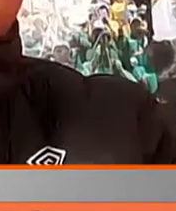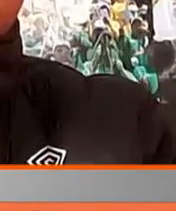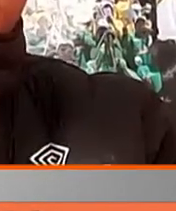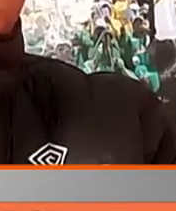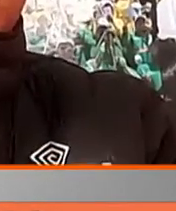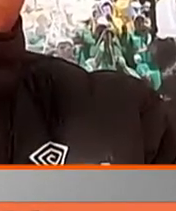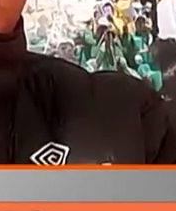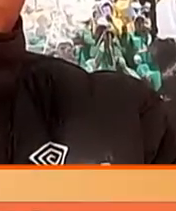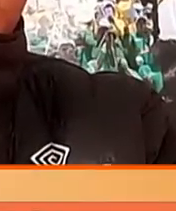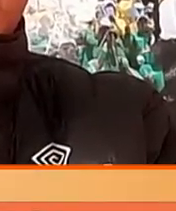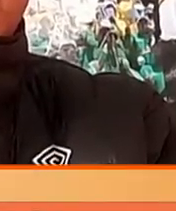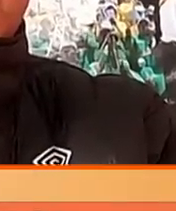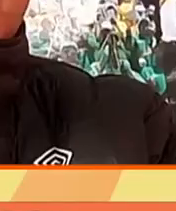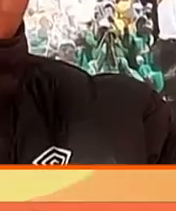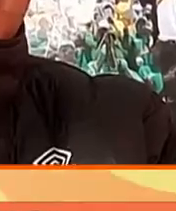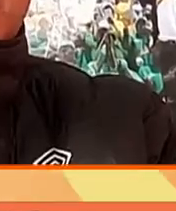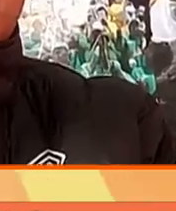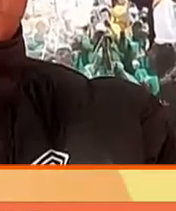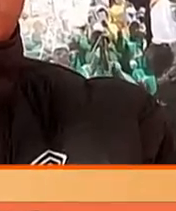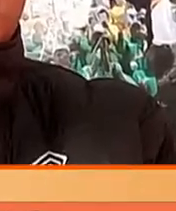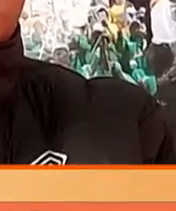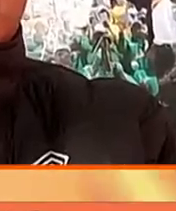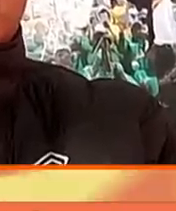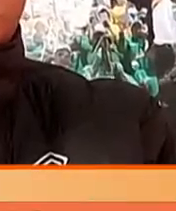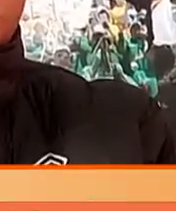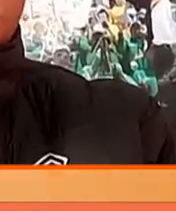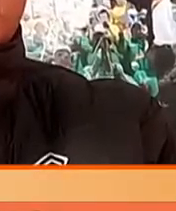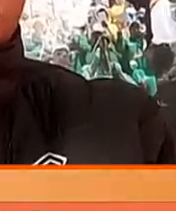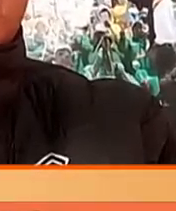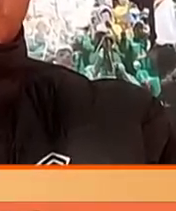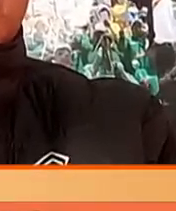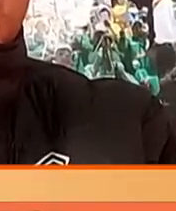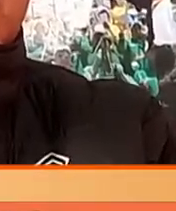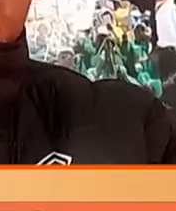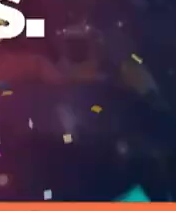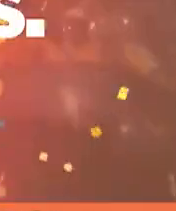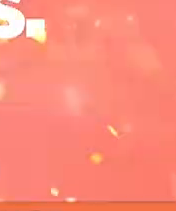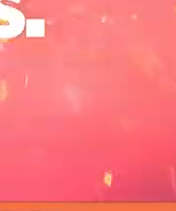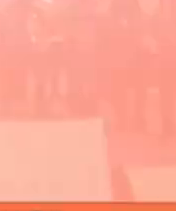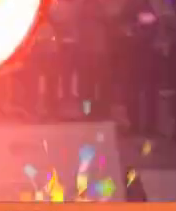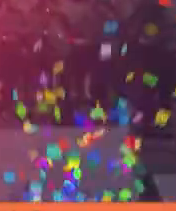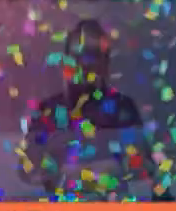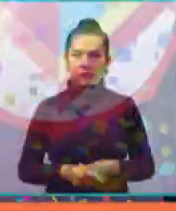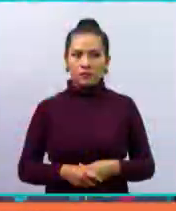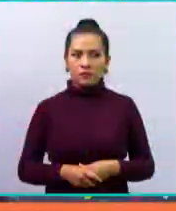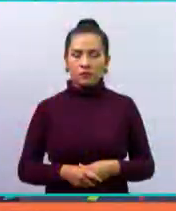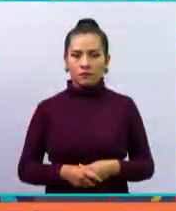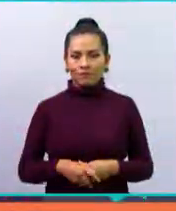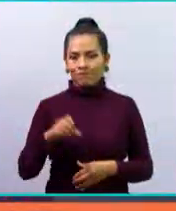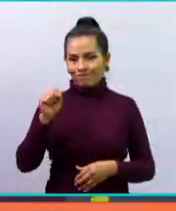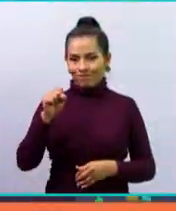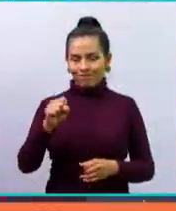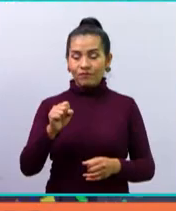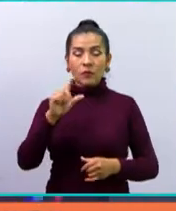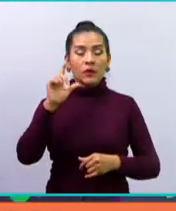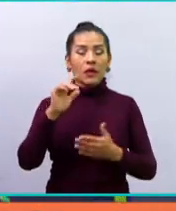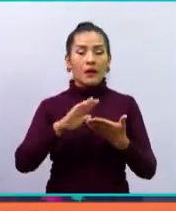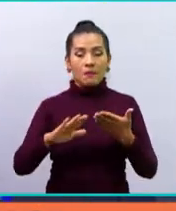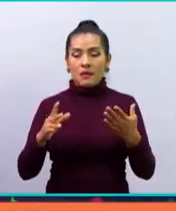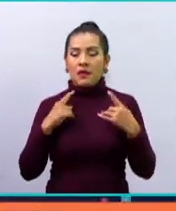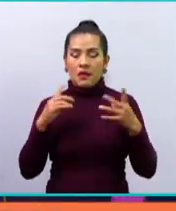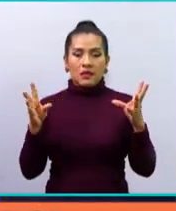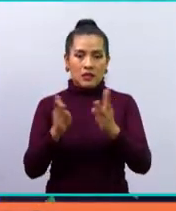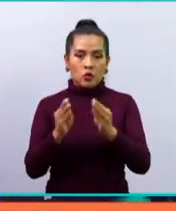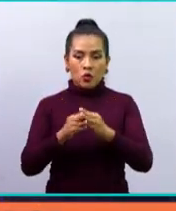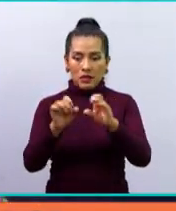están confirmados la participación de todas las bandas que se van a dar cita este lunes. Hoy tenemos ya la